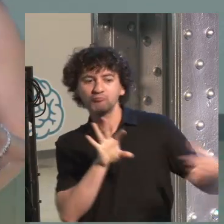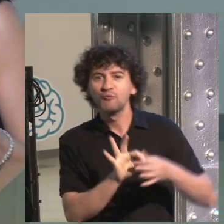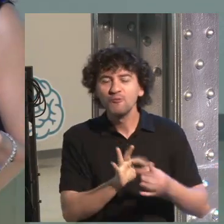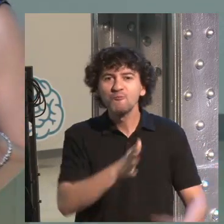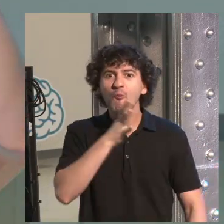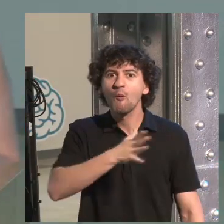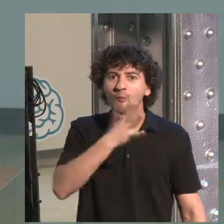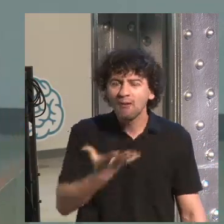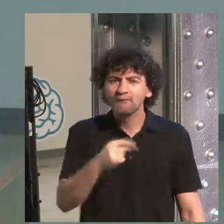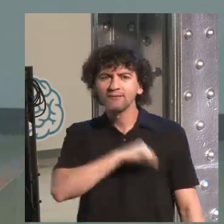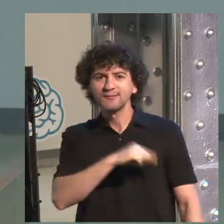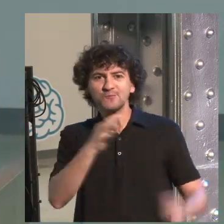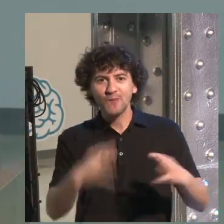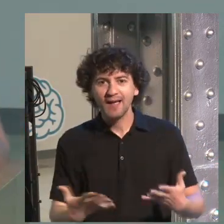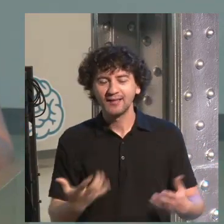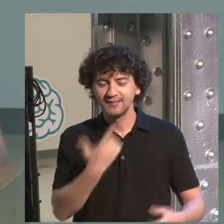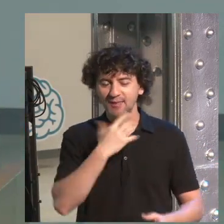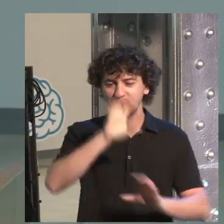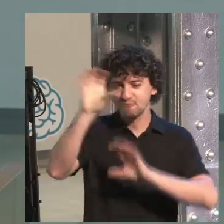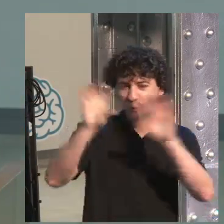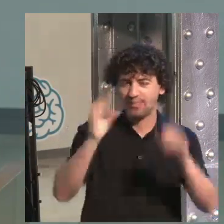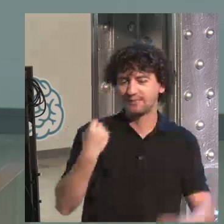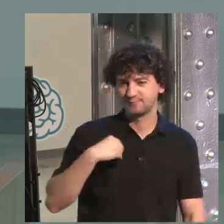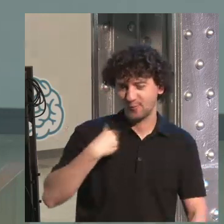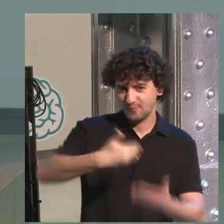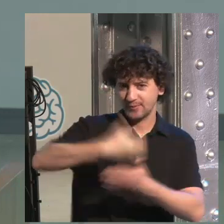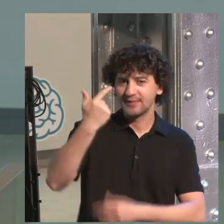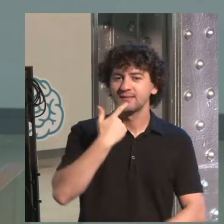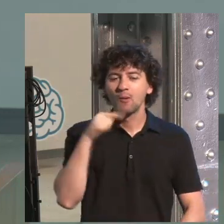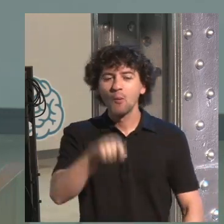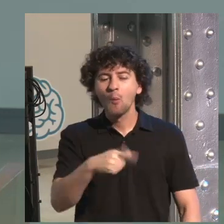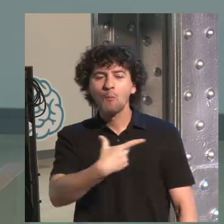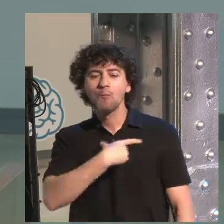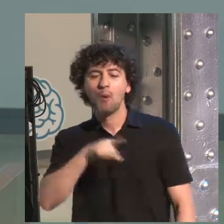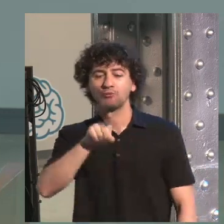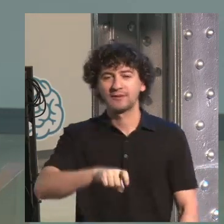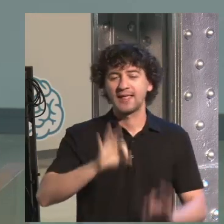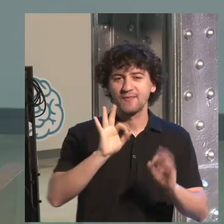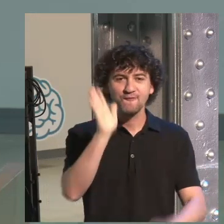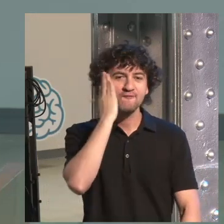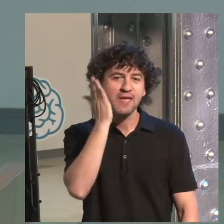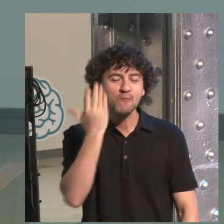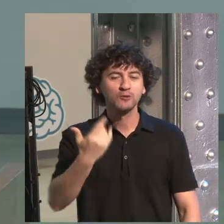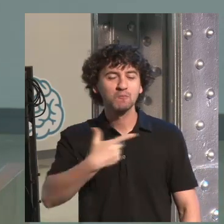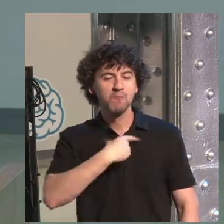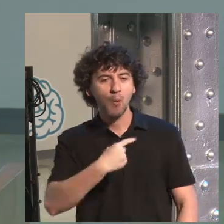Las Provincias llevaba una noticia con este titular: así influyen los me gusta de Facebook en tu cerebro.